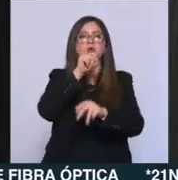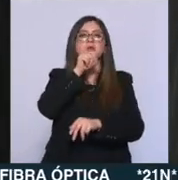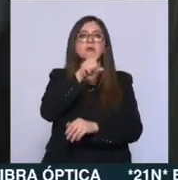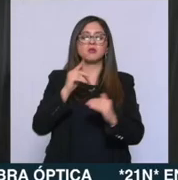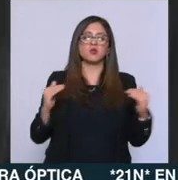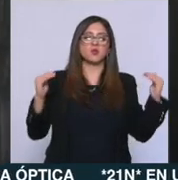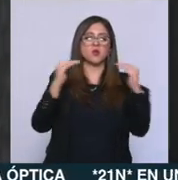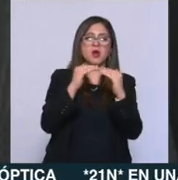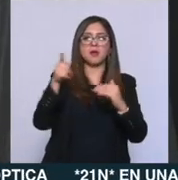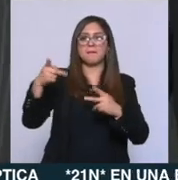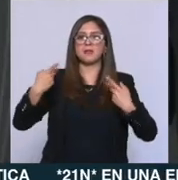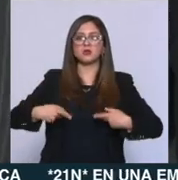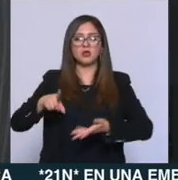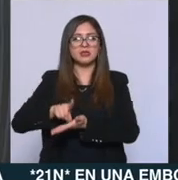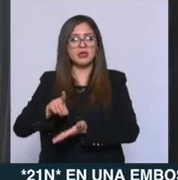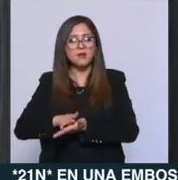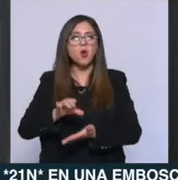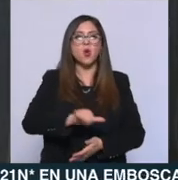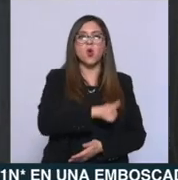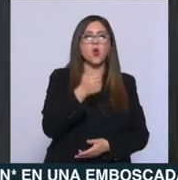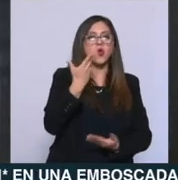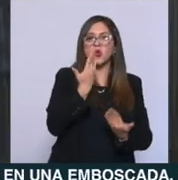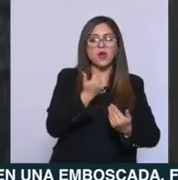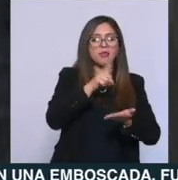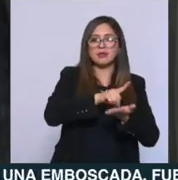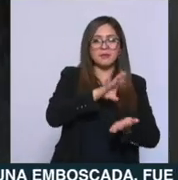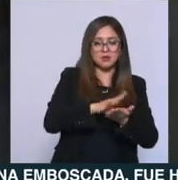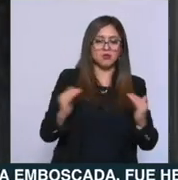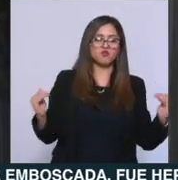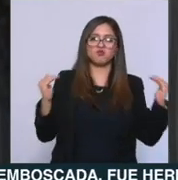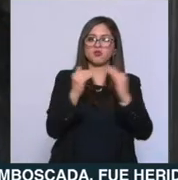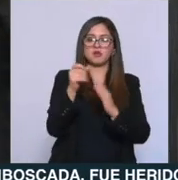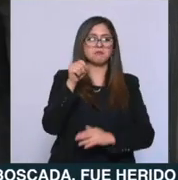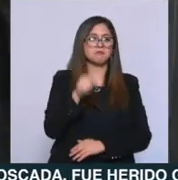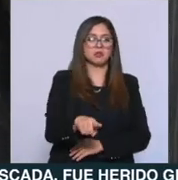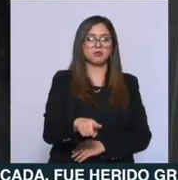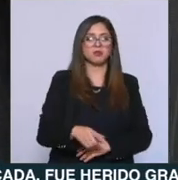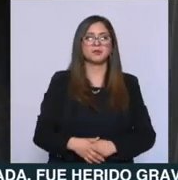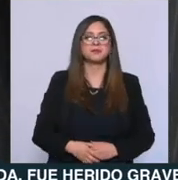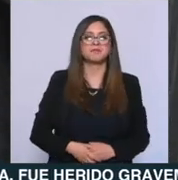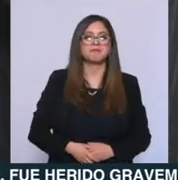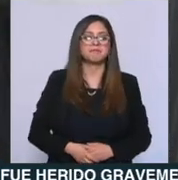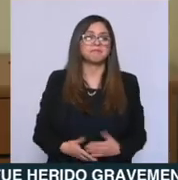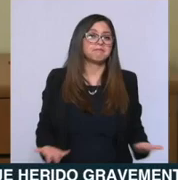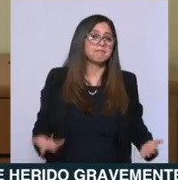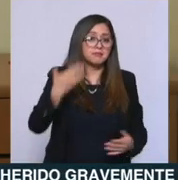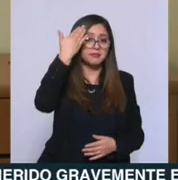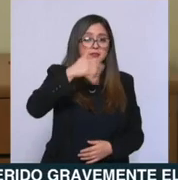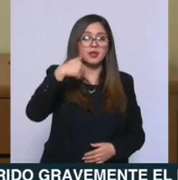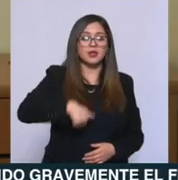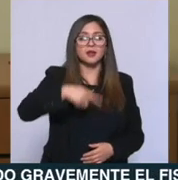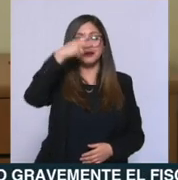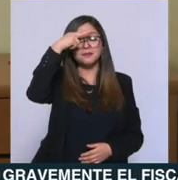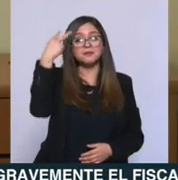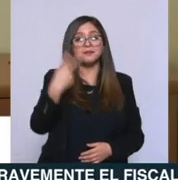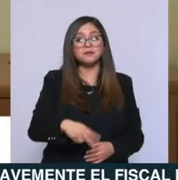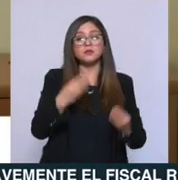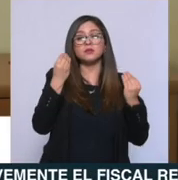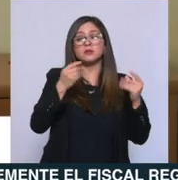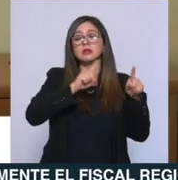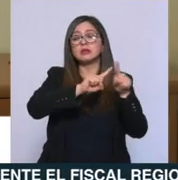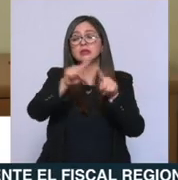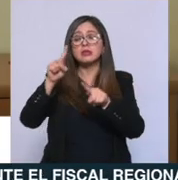condiciones. Todavía la discriminación que se vive muy latente en nuestro país, que yo he pasado en infinidad